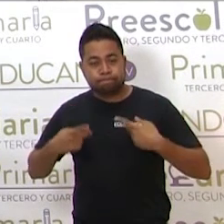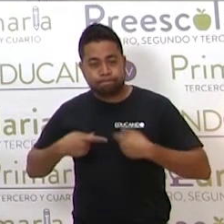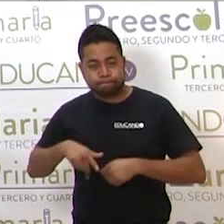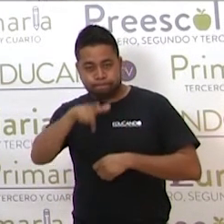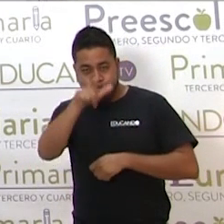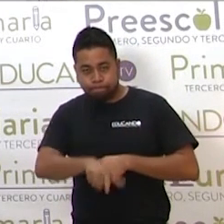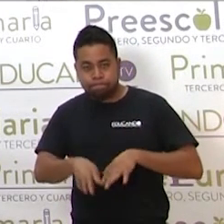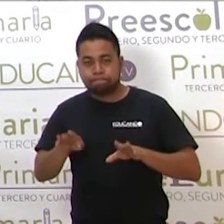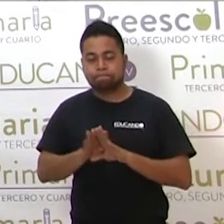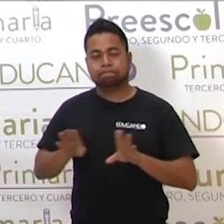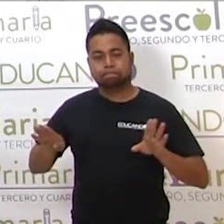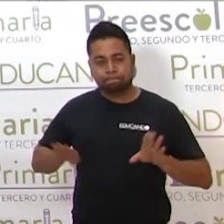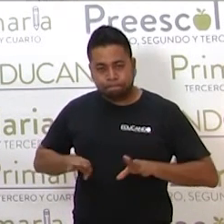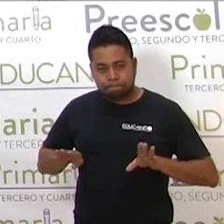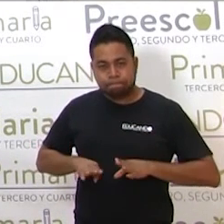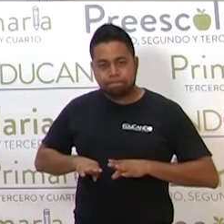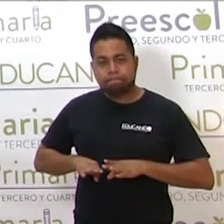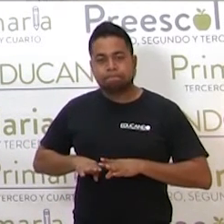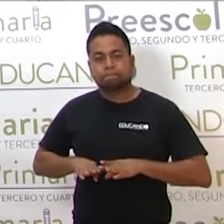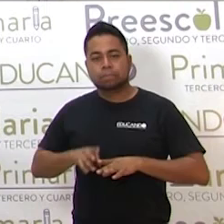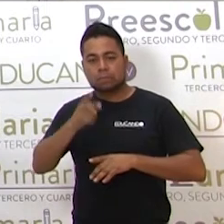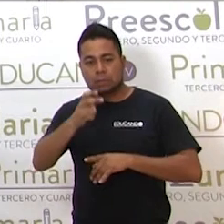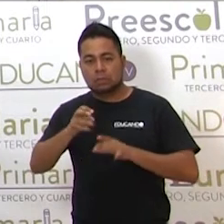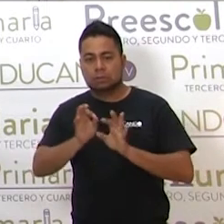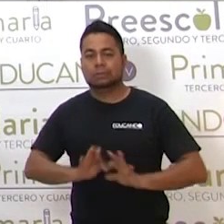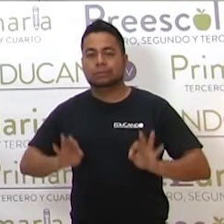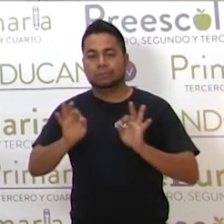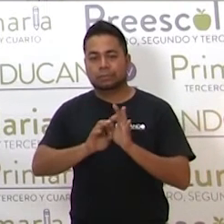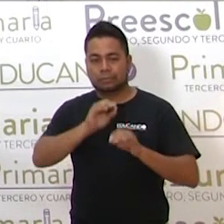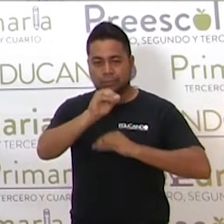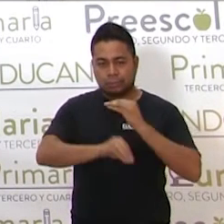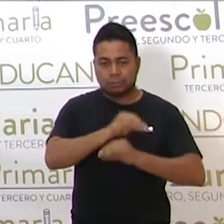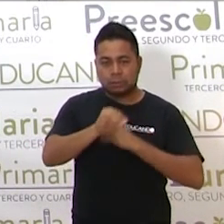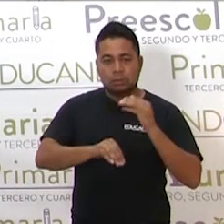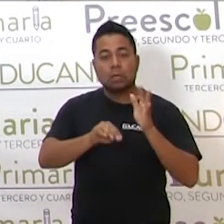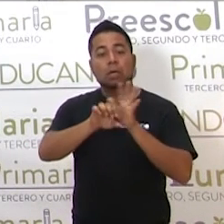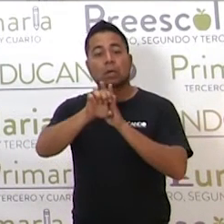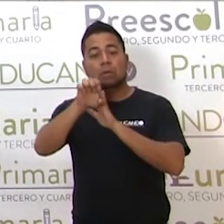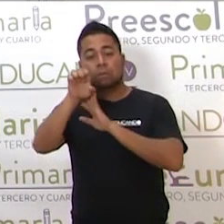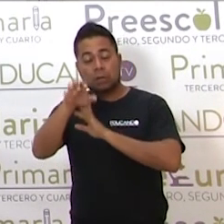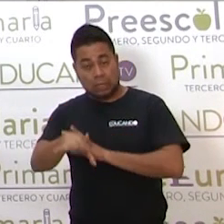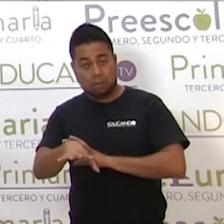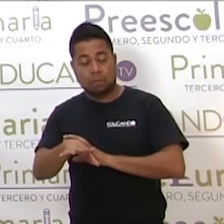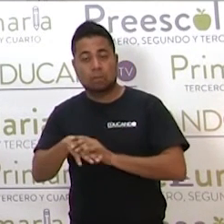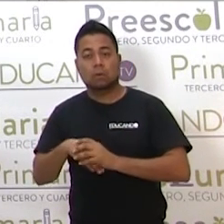características de los personajes. Por ejemplo, ustedes podrían